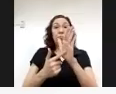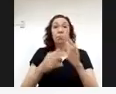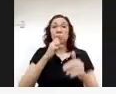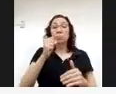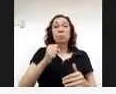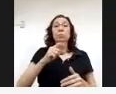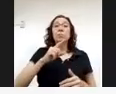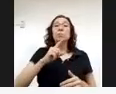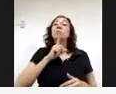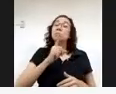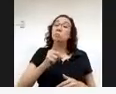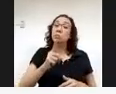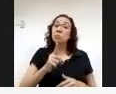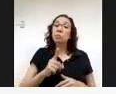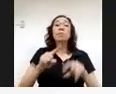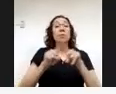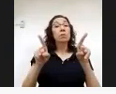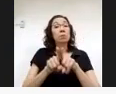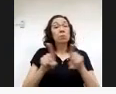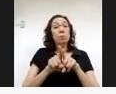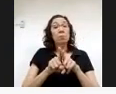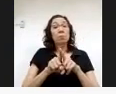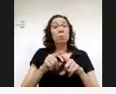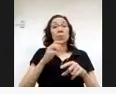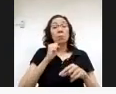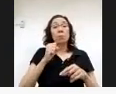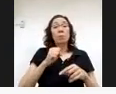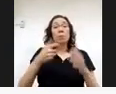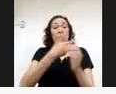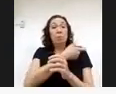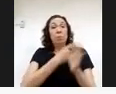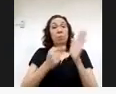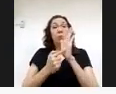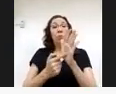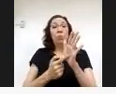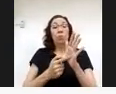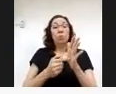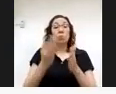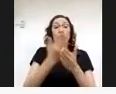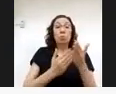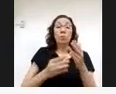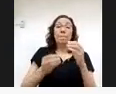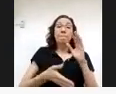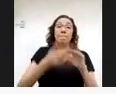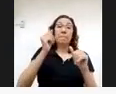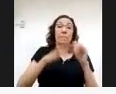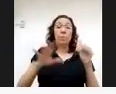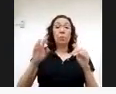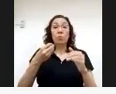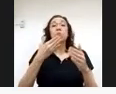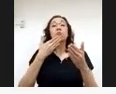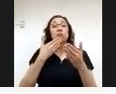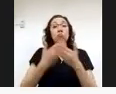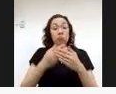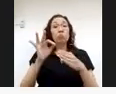segura, pero que también es una vacuna que nos está demostrando, unas más que otras, una muy buena efectividad.